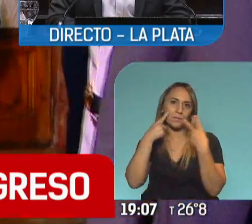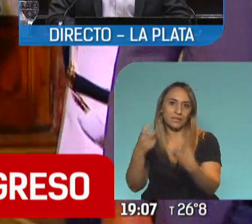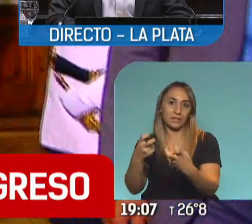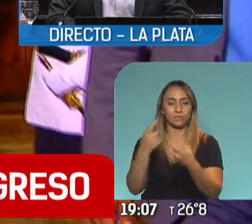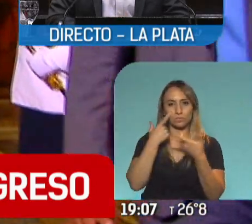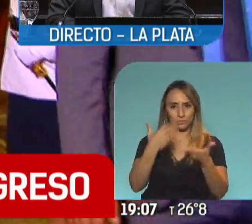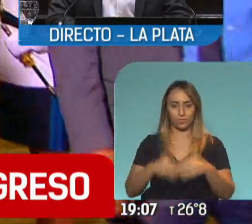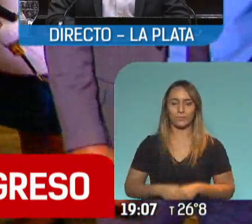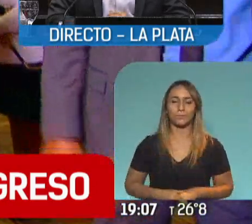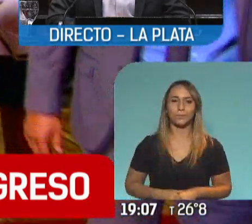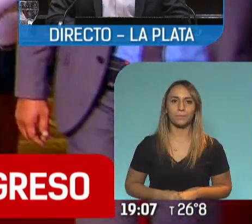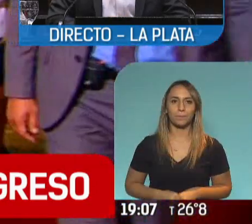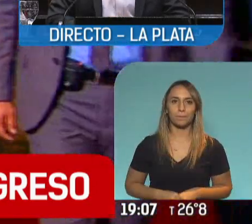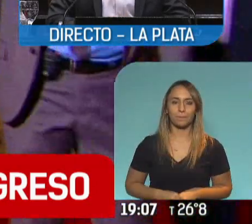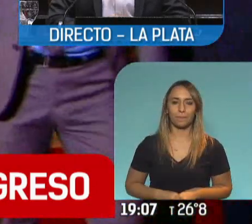del presidente.